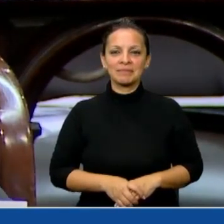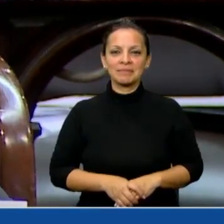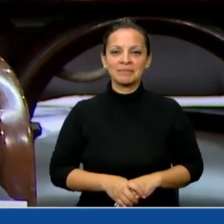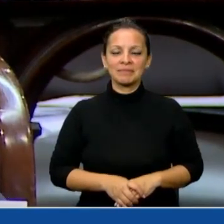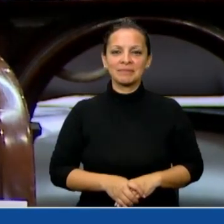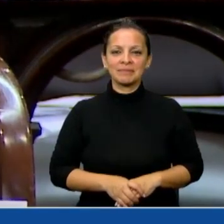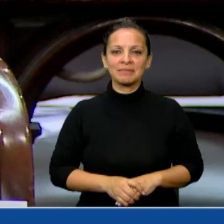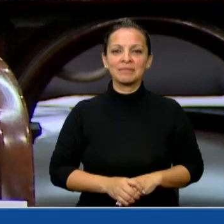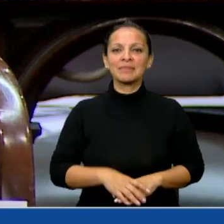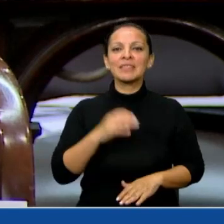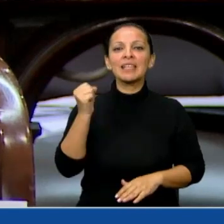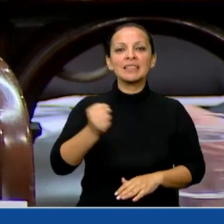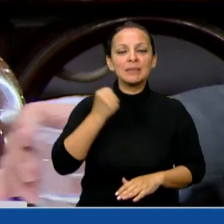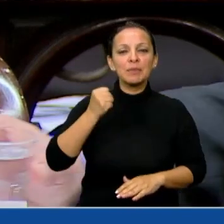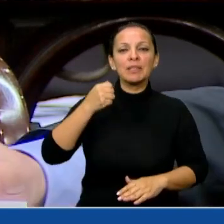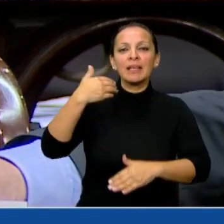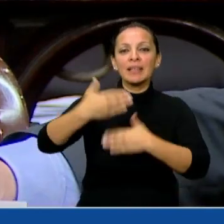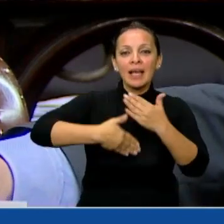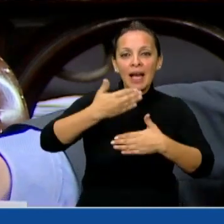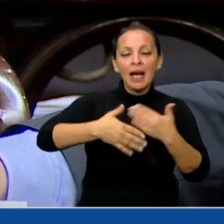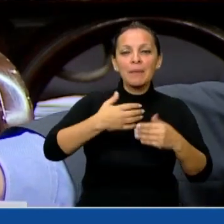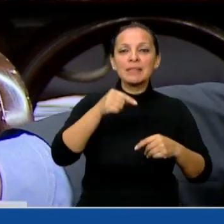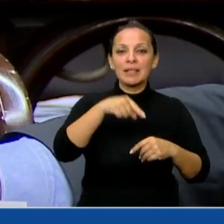Decía que es importante que avancemos con esta norma